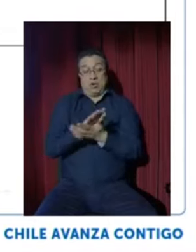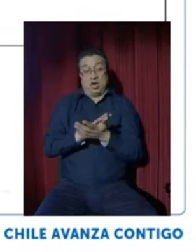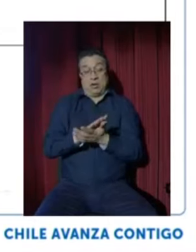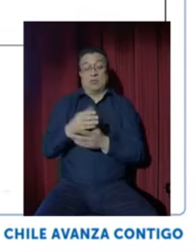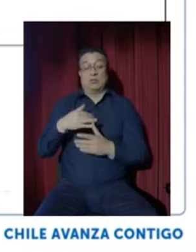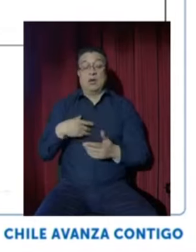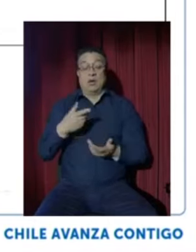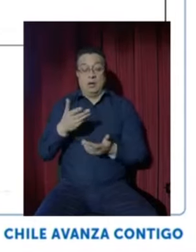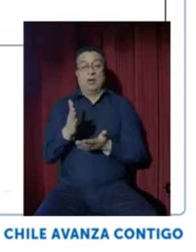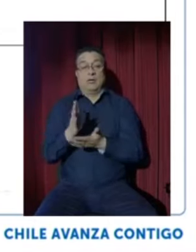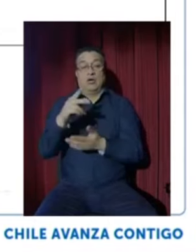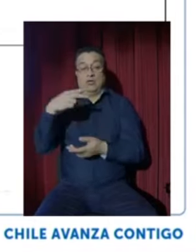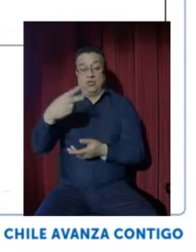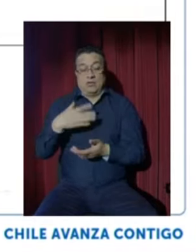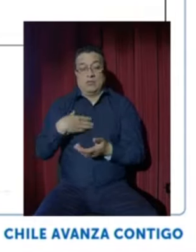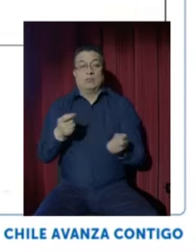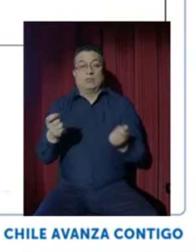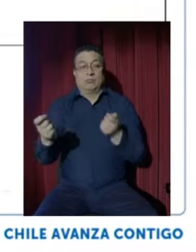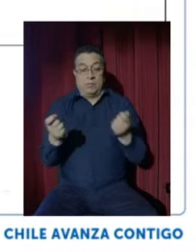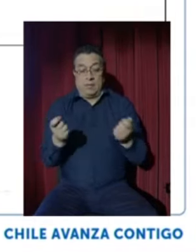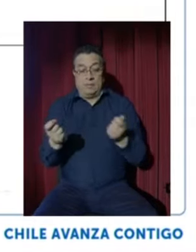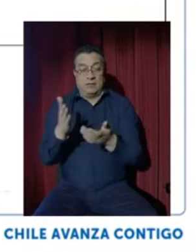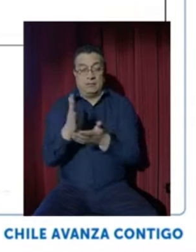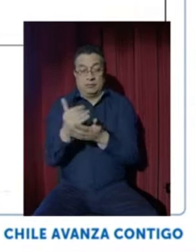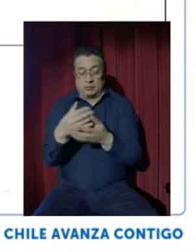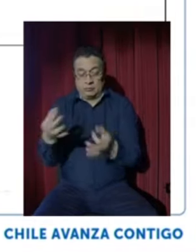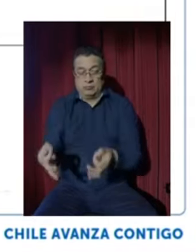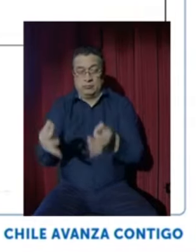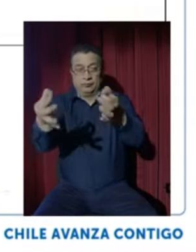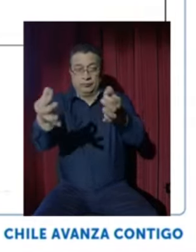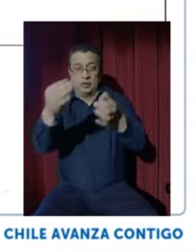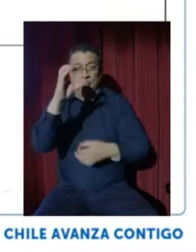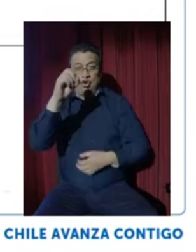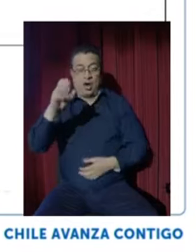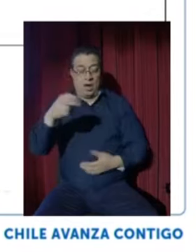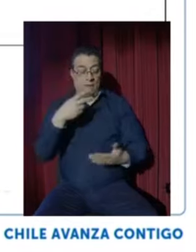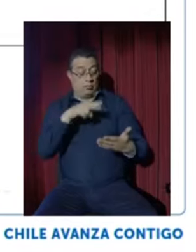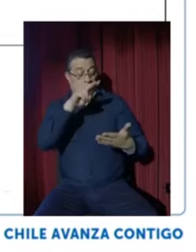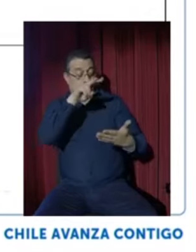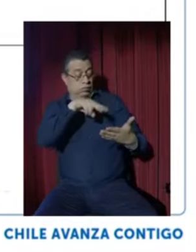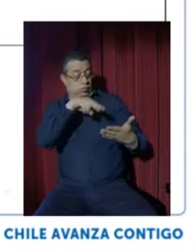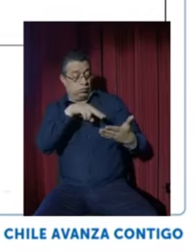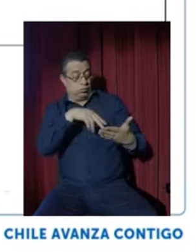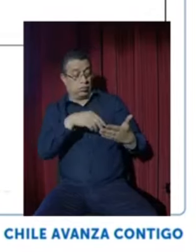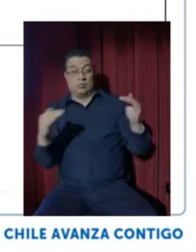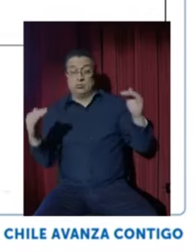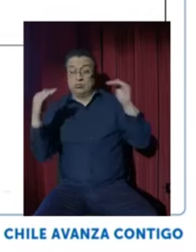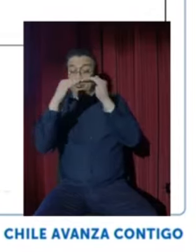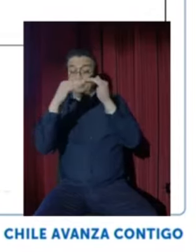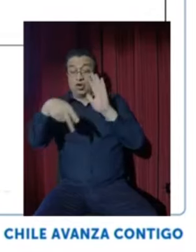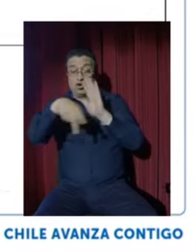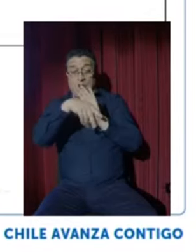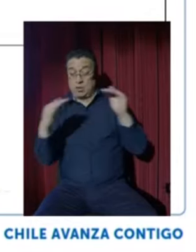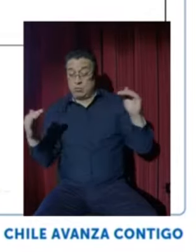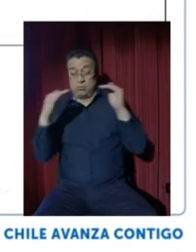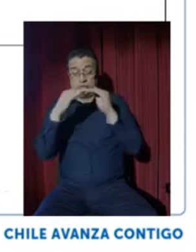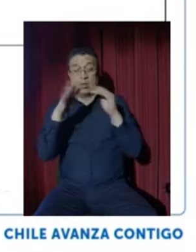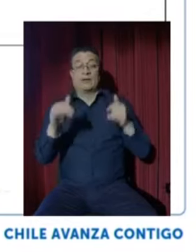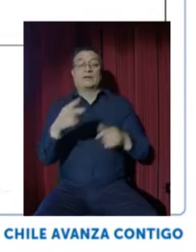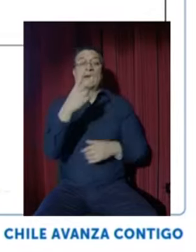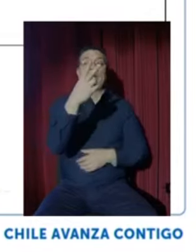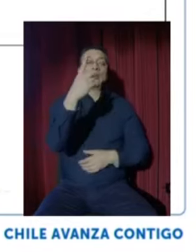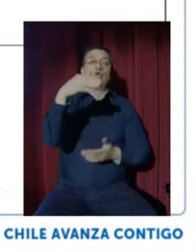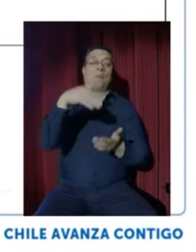conaf a través del departamento de fiscalización revisa si Esos planes de manejo cumplen con la norma Lo que equivale a 21,000